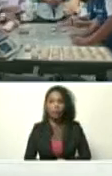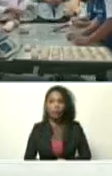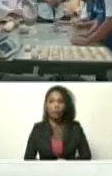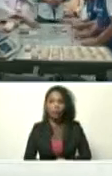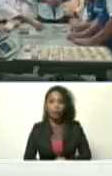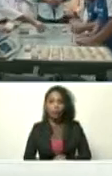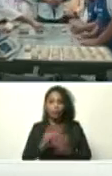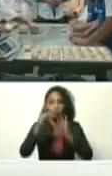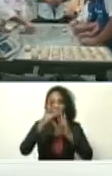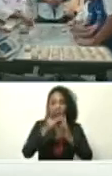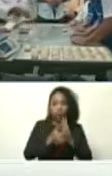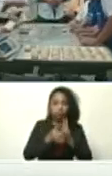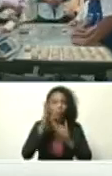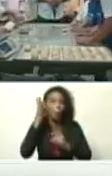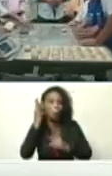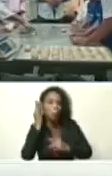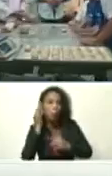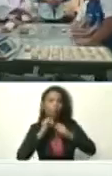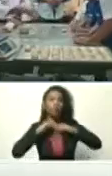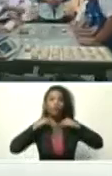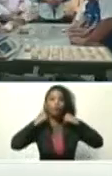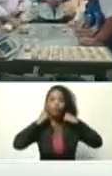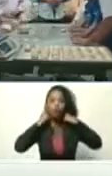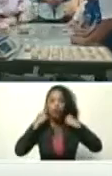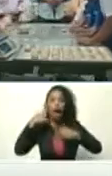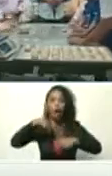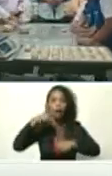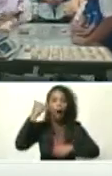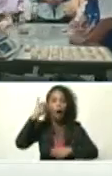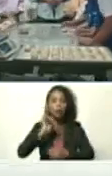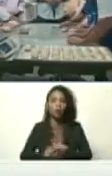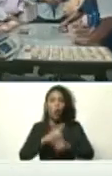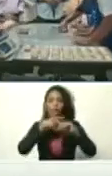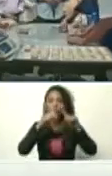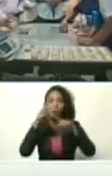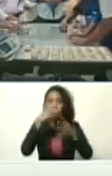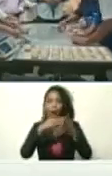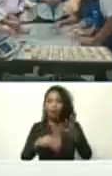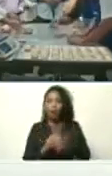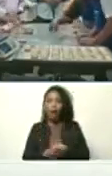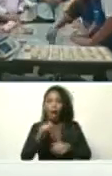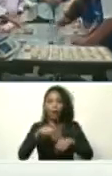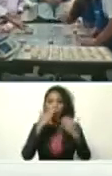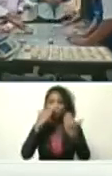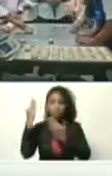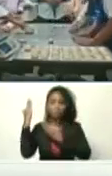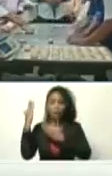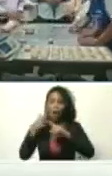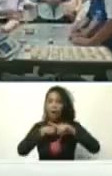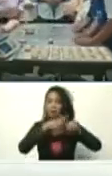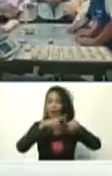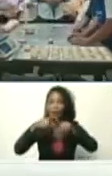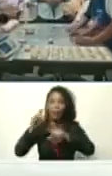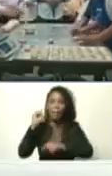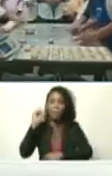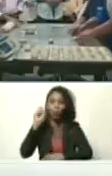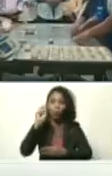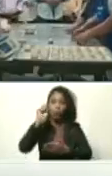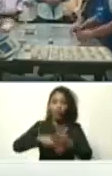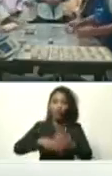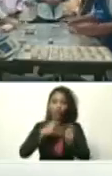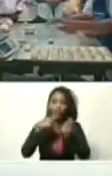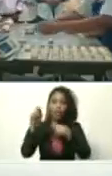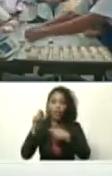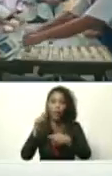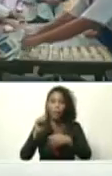orfebrerías, los diferentes emprendedores que aquí hay, los diferentes productos. Aquí vemos los diferentes puntos de venta, presidente, que pueden